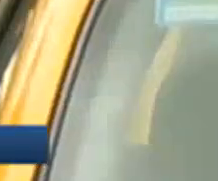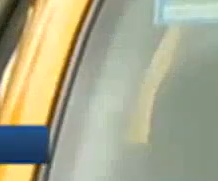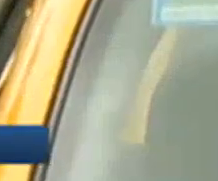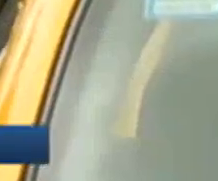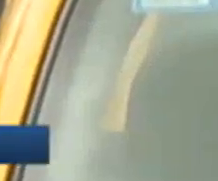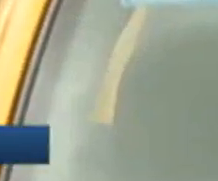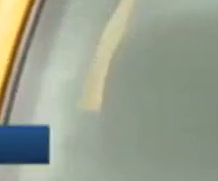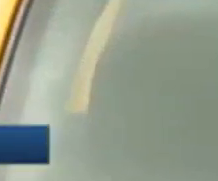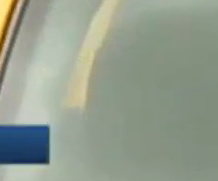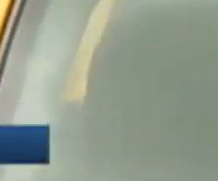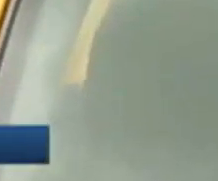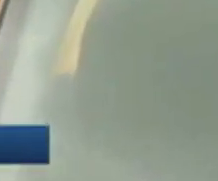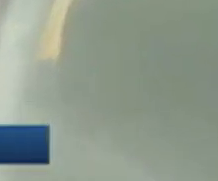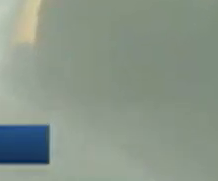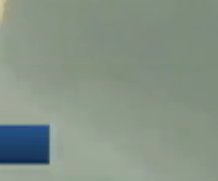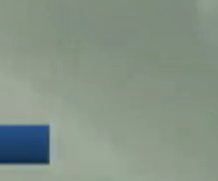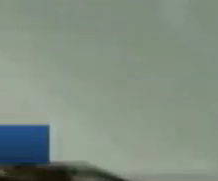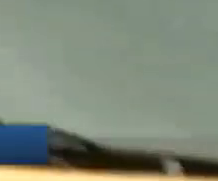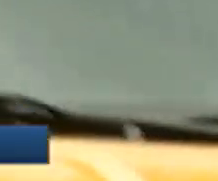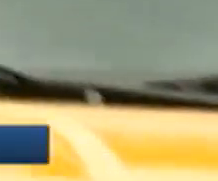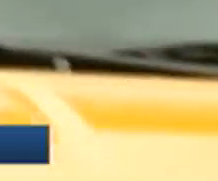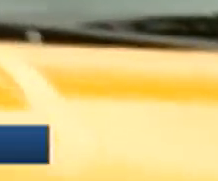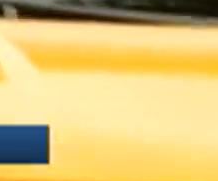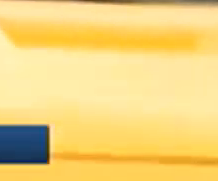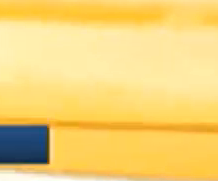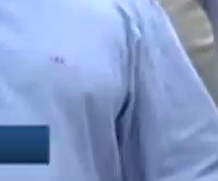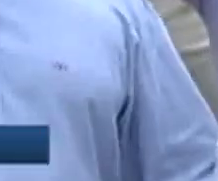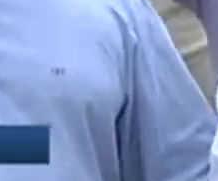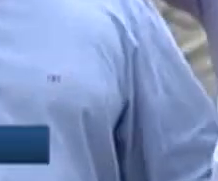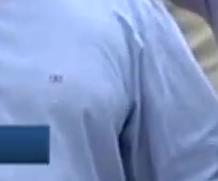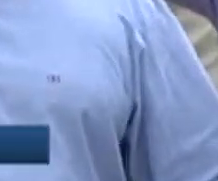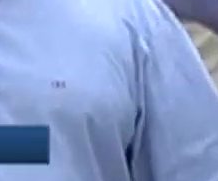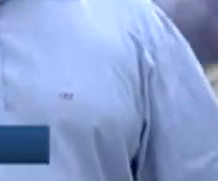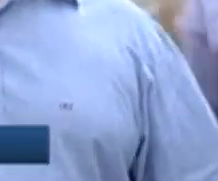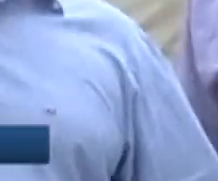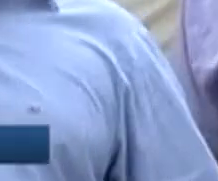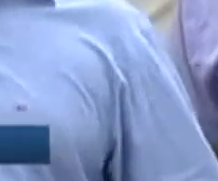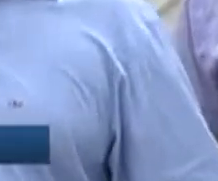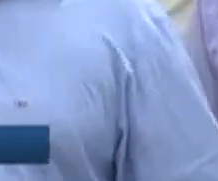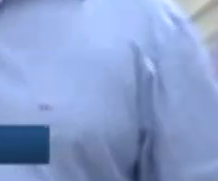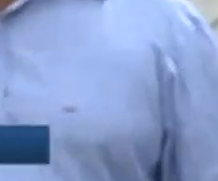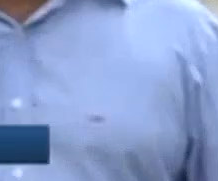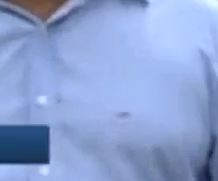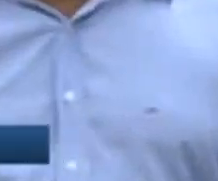Taxistas se movilizaron para exigir regularización de informales.